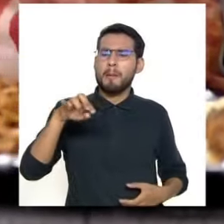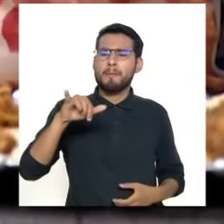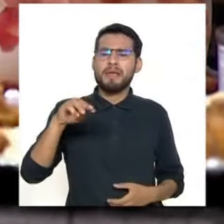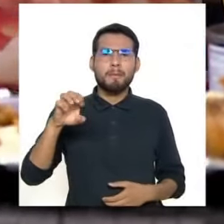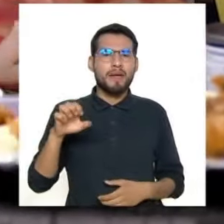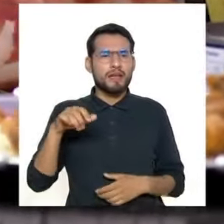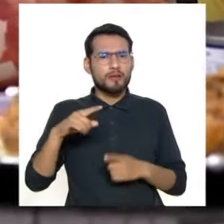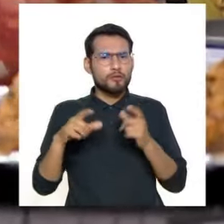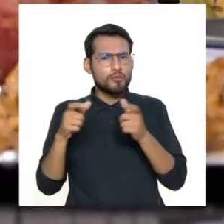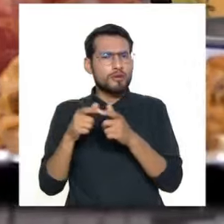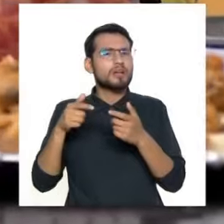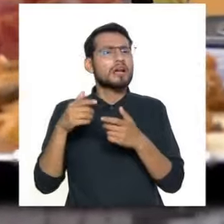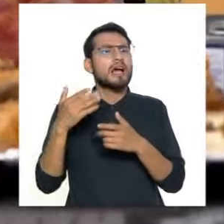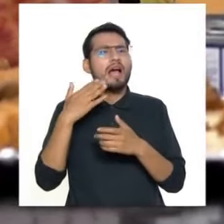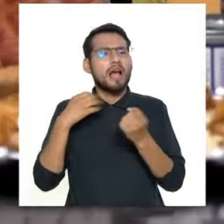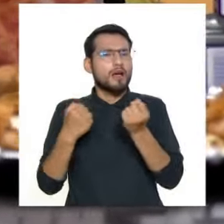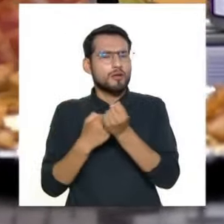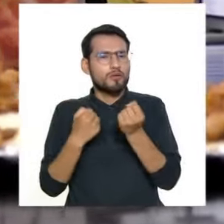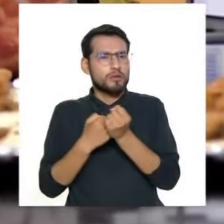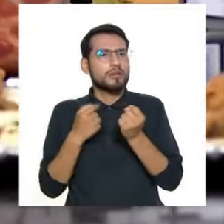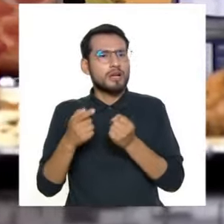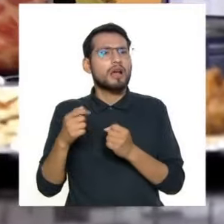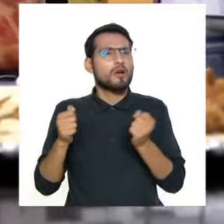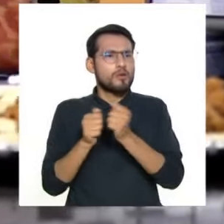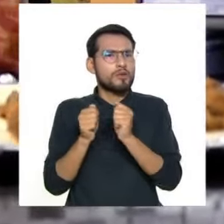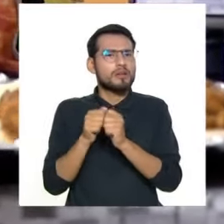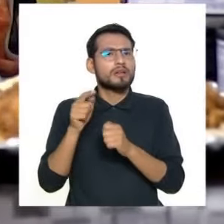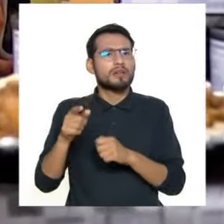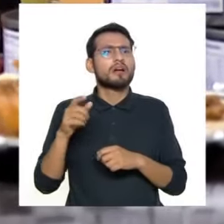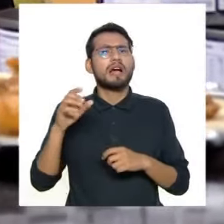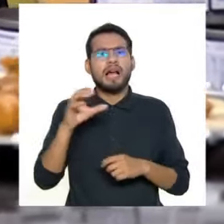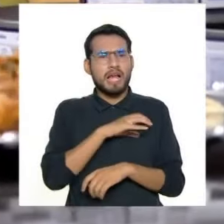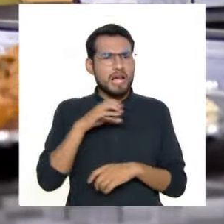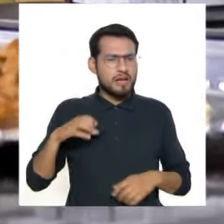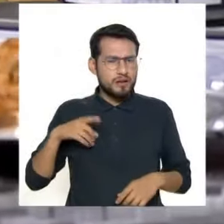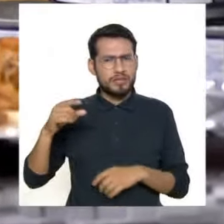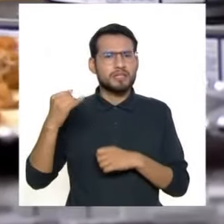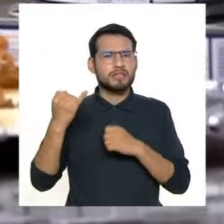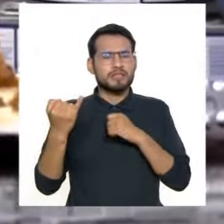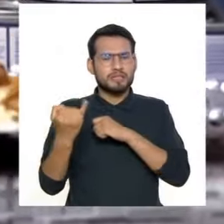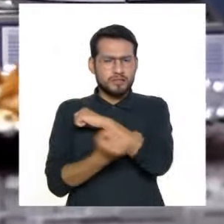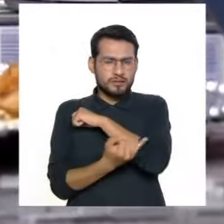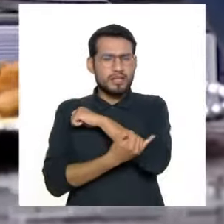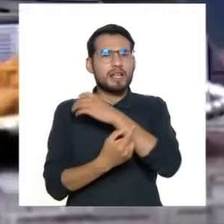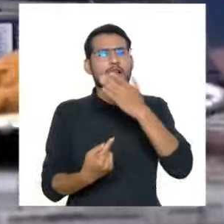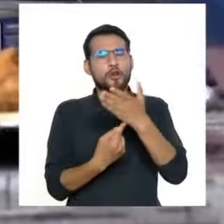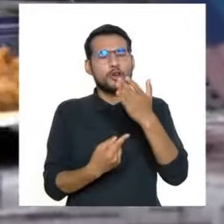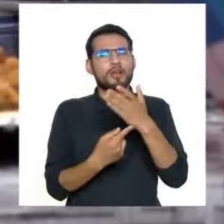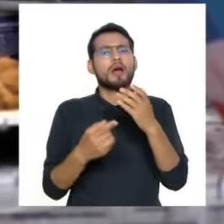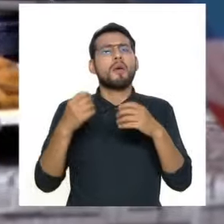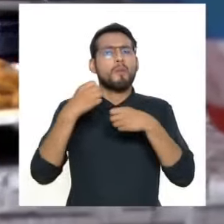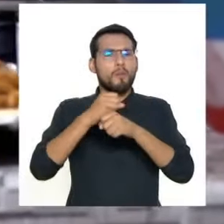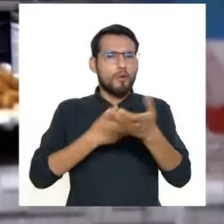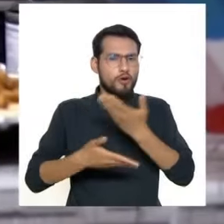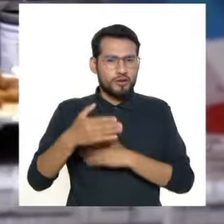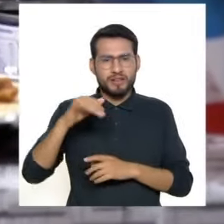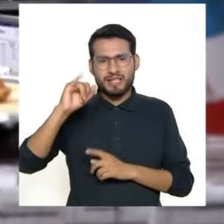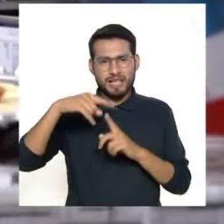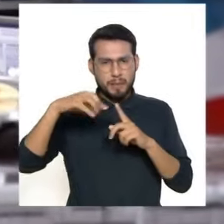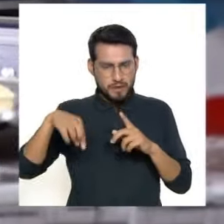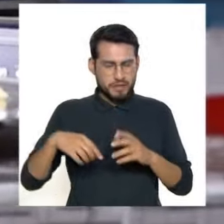eh bajo la asistencia el acompañamiento del cite pesquero callao del Instituto Tecnológico de la producción no lo que justamente